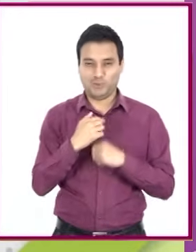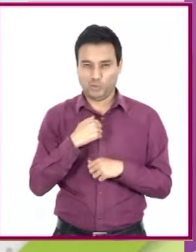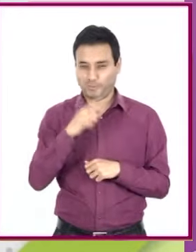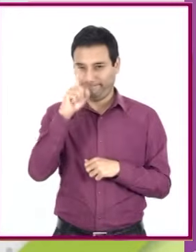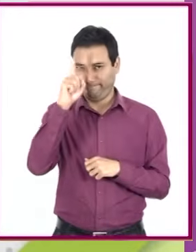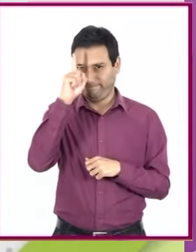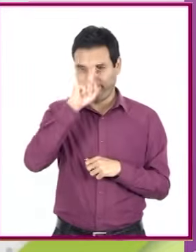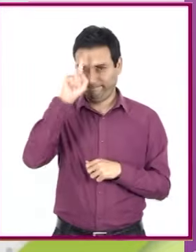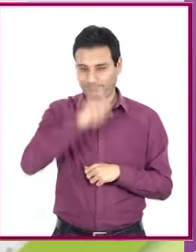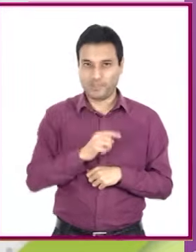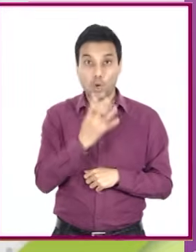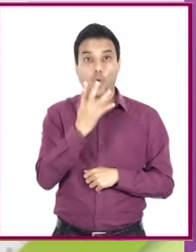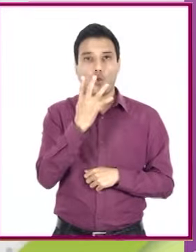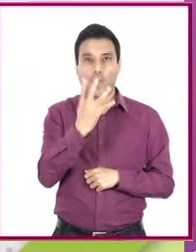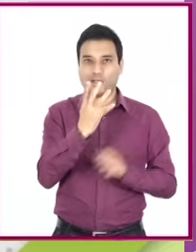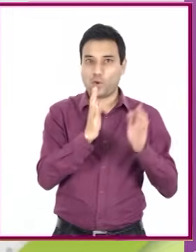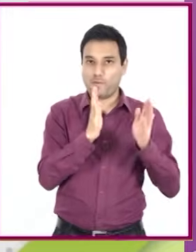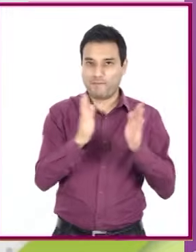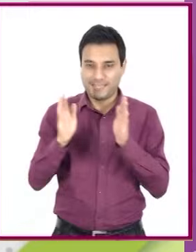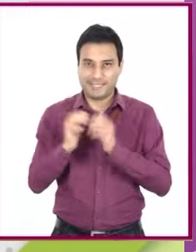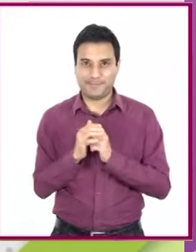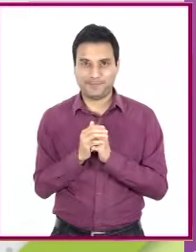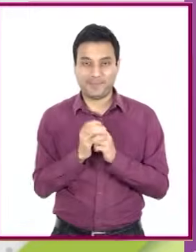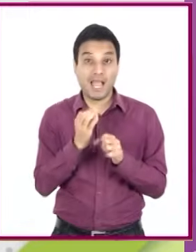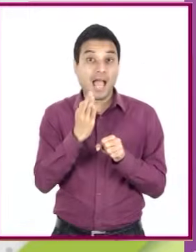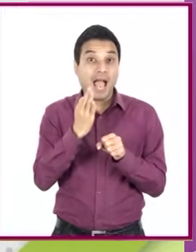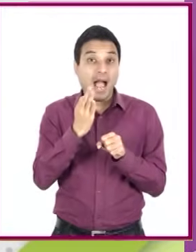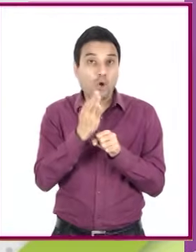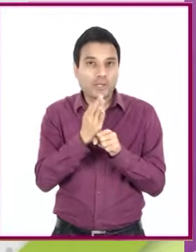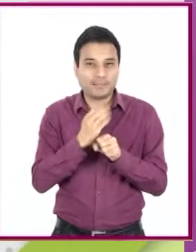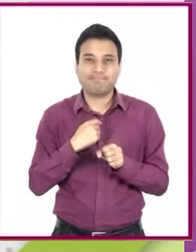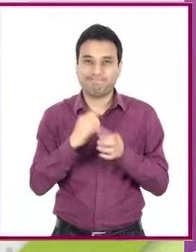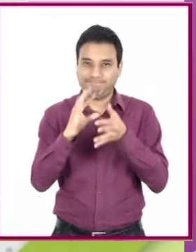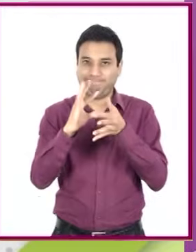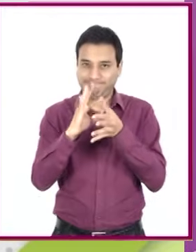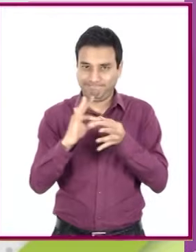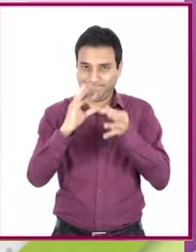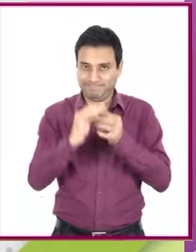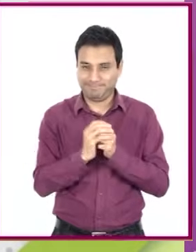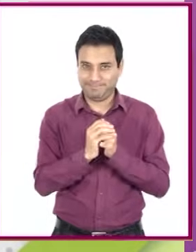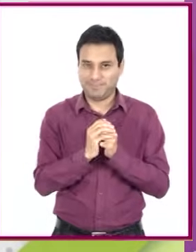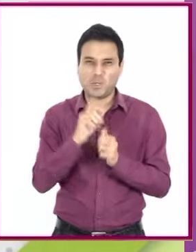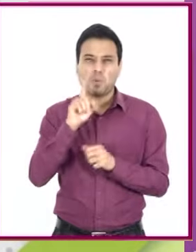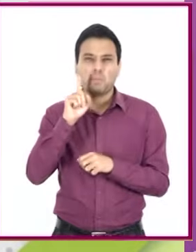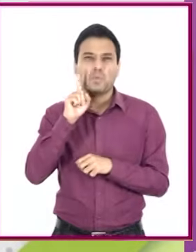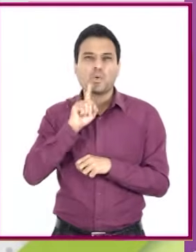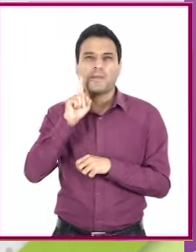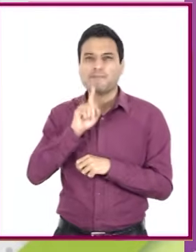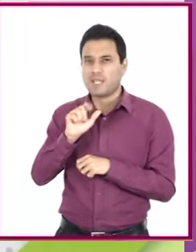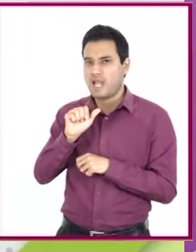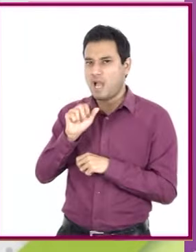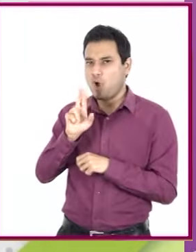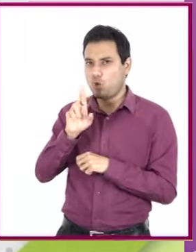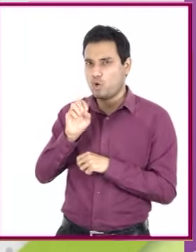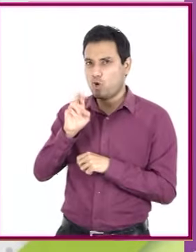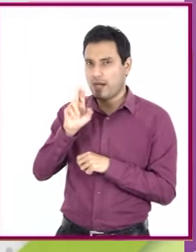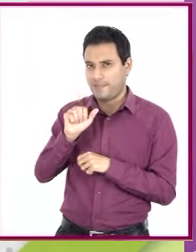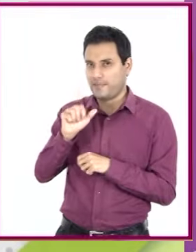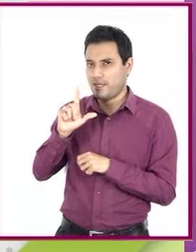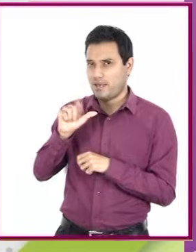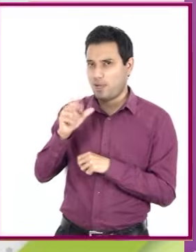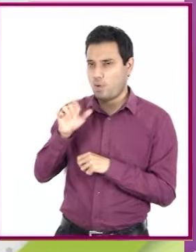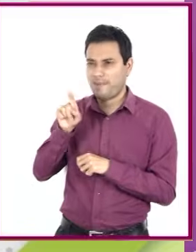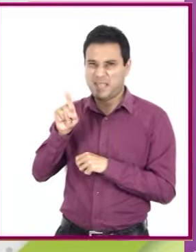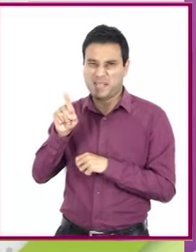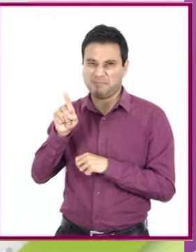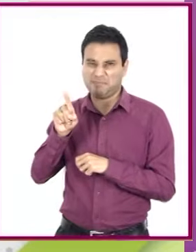desarrollar 4 fases. En esta sesión retomaremos la propuesta de Aurora Lacueva para explicarle a Leslie y